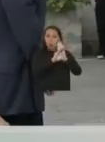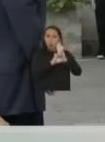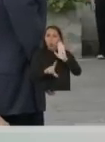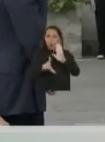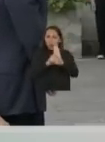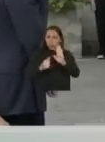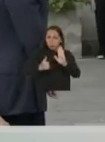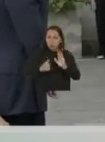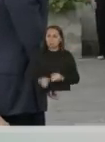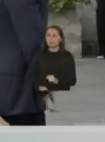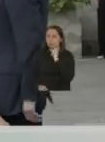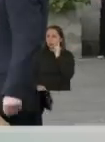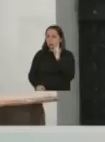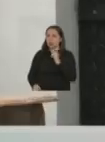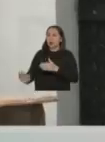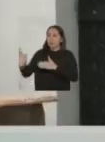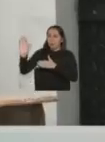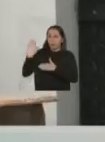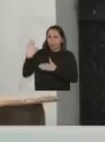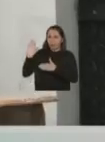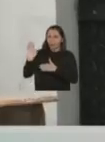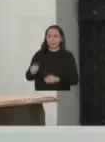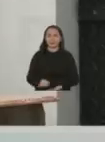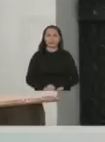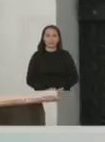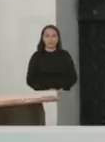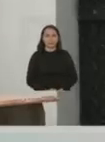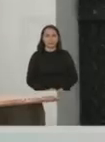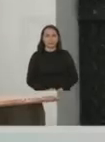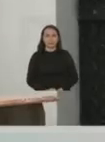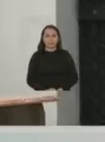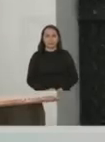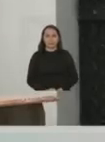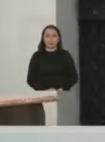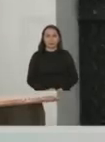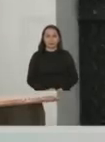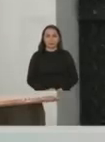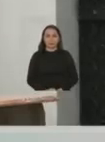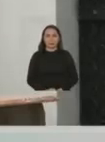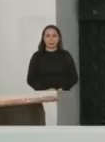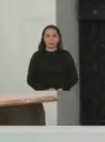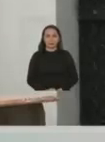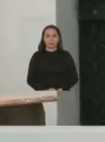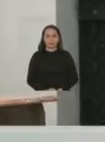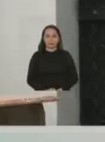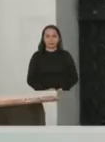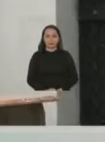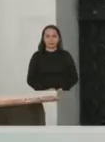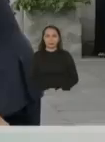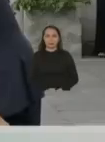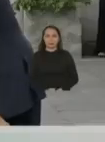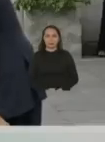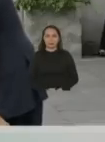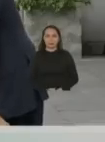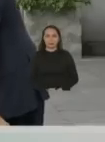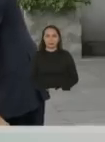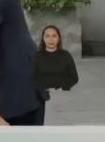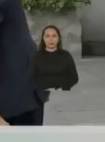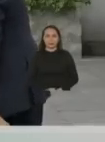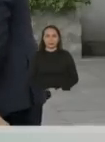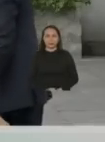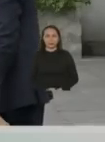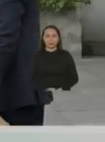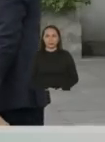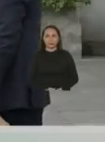bien, creo que a los gobiernos les tiene que ir bien por el bien de los chilenos. Espero que gane esa agenda hacia adelante. Y solo para relatar una cosa a Elia, sí